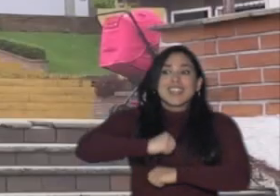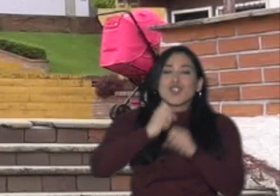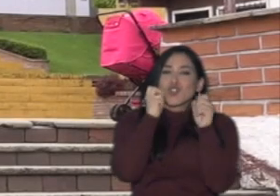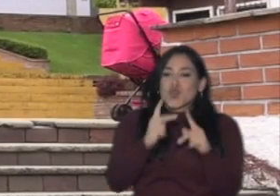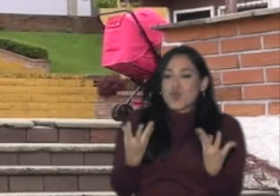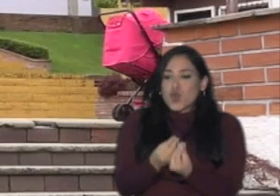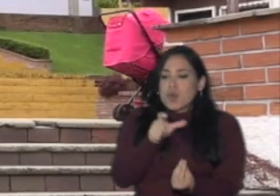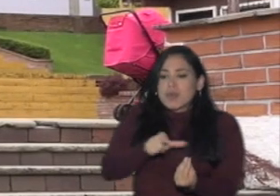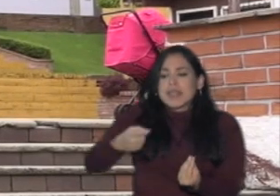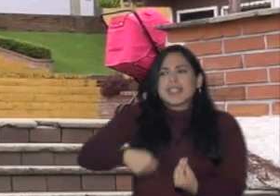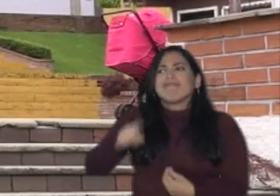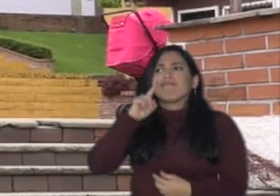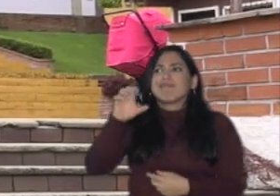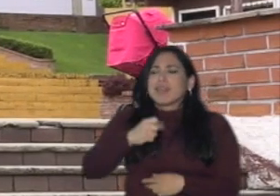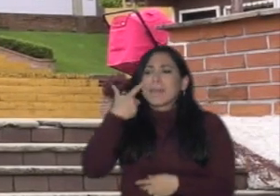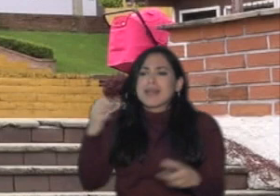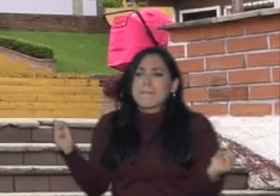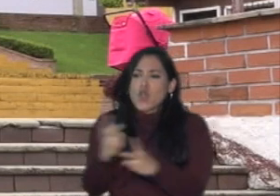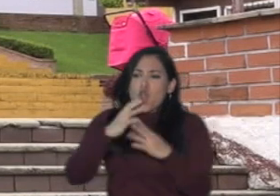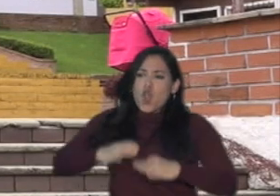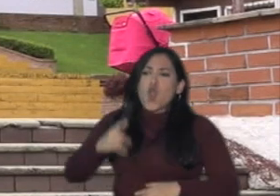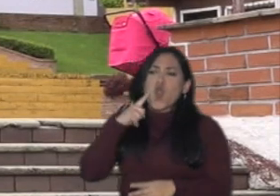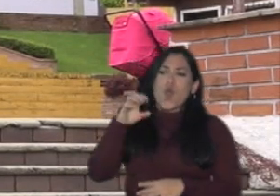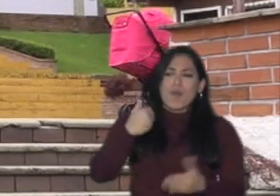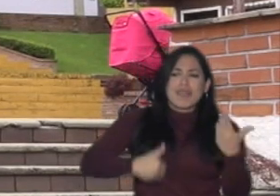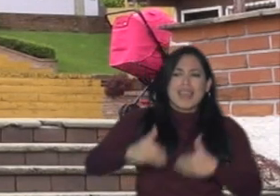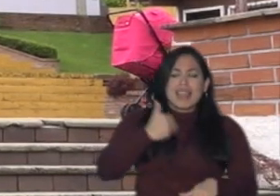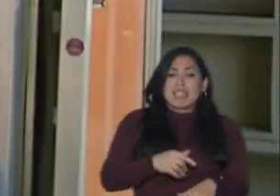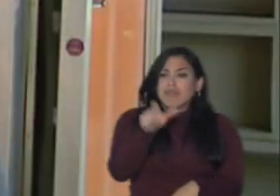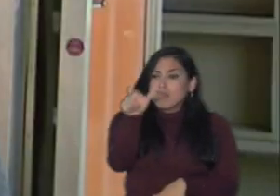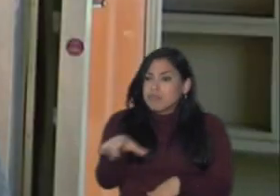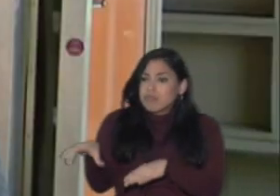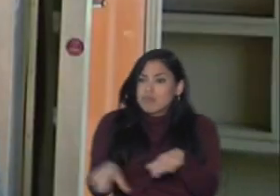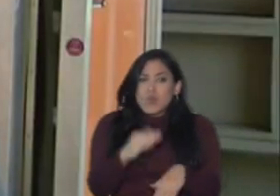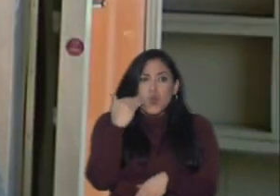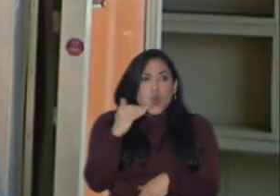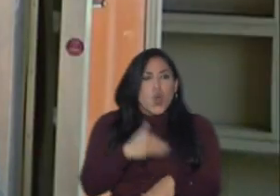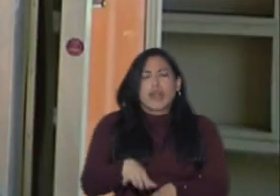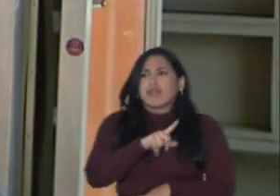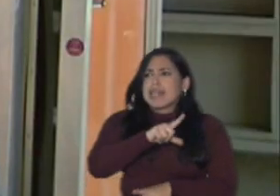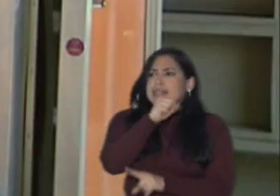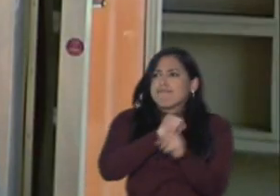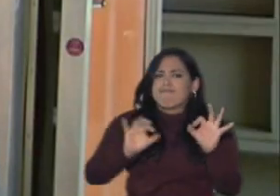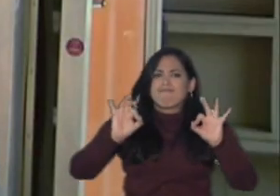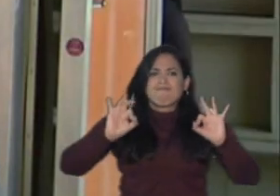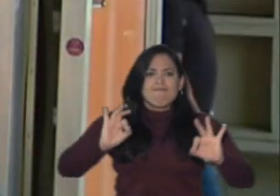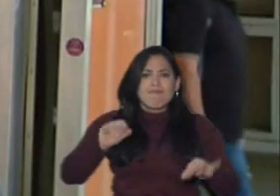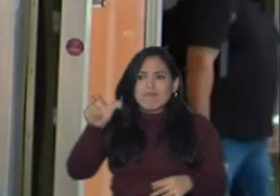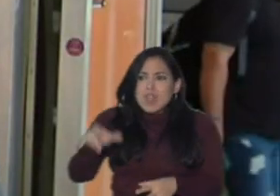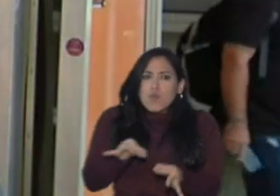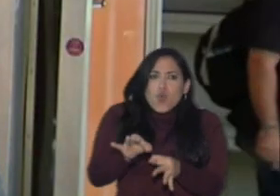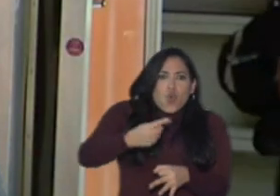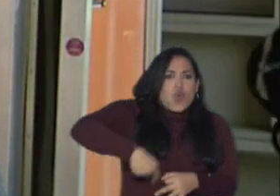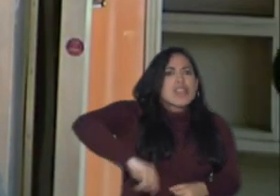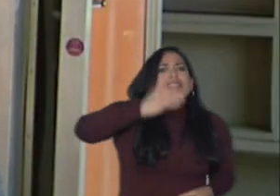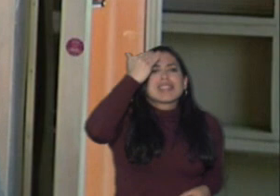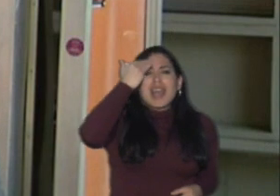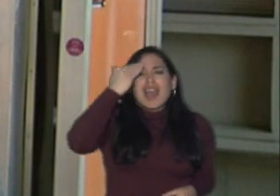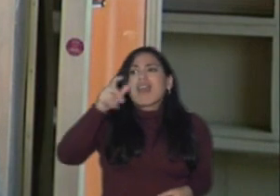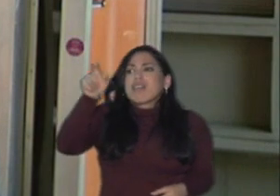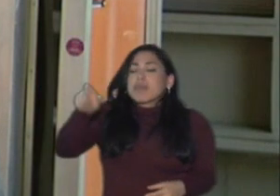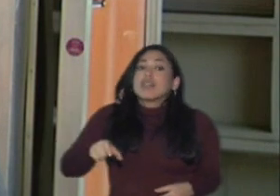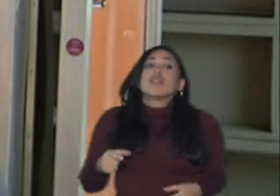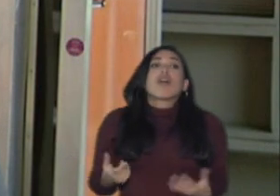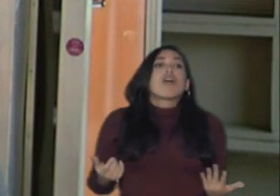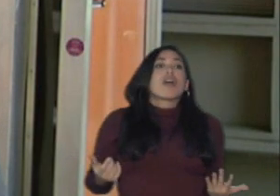derechos humanos, con signos de violencia. Una gran líder reconocida, María Elvia, de este municipio, la cual